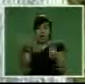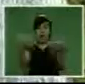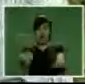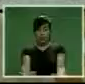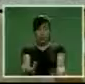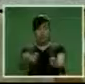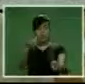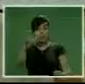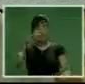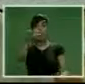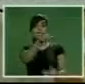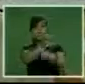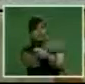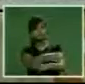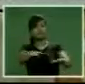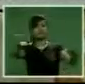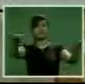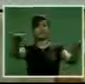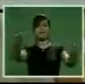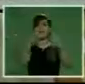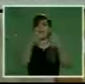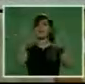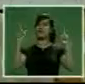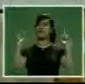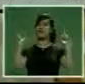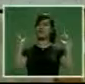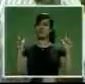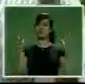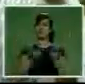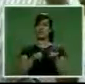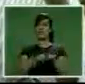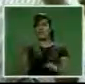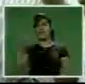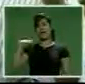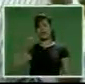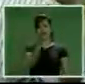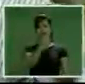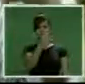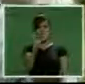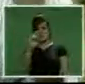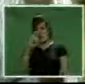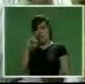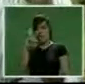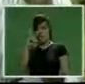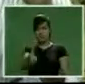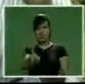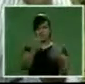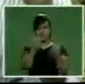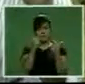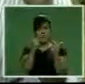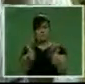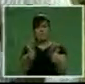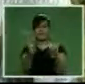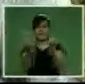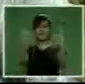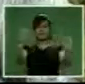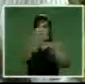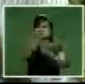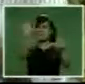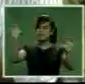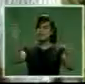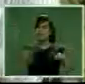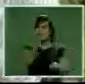de los pueblos. Se está dando como cuando comenzó hace 200 años el proceso de independencia de los pueblos. Hay un